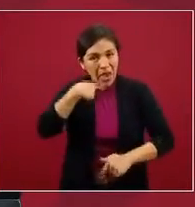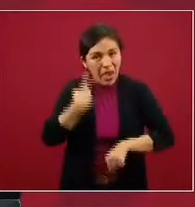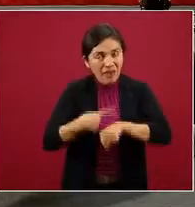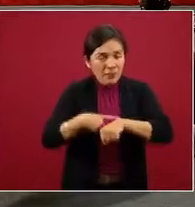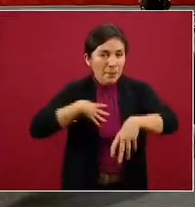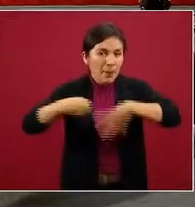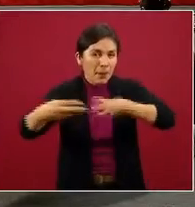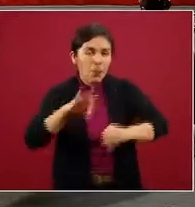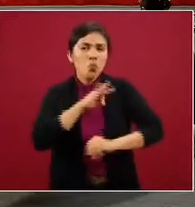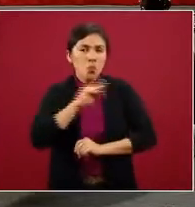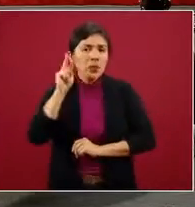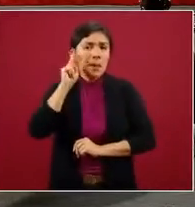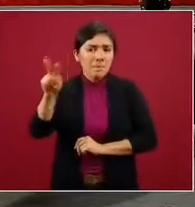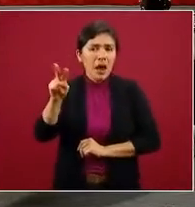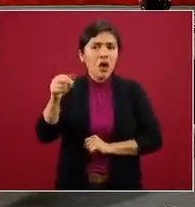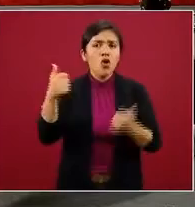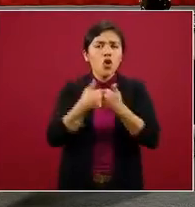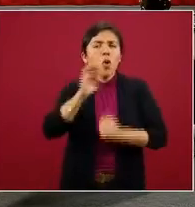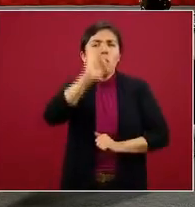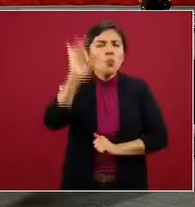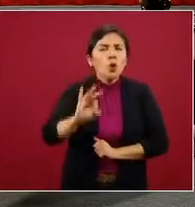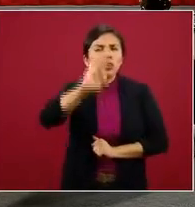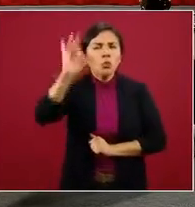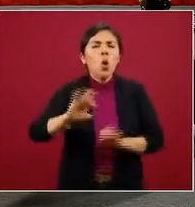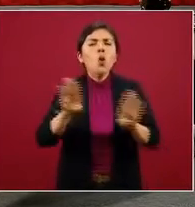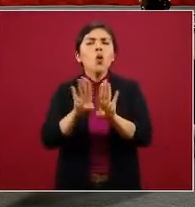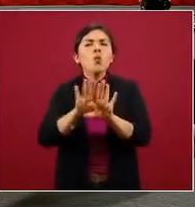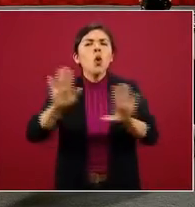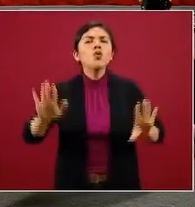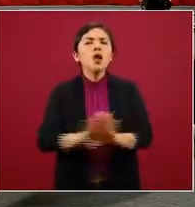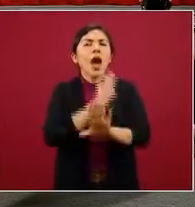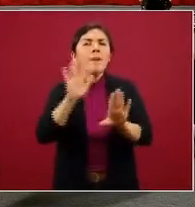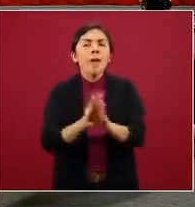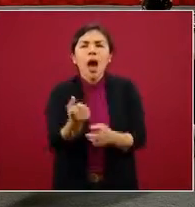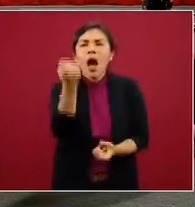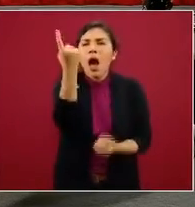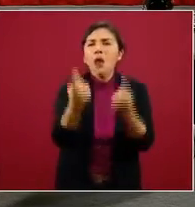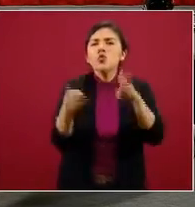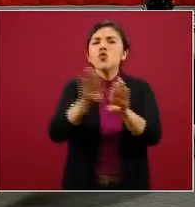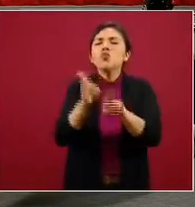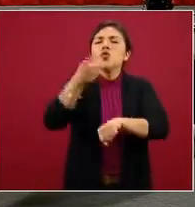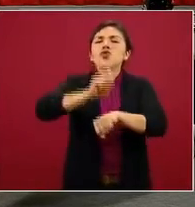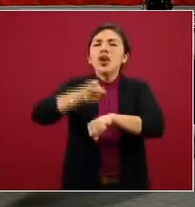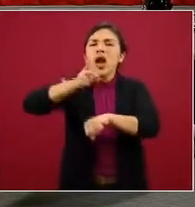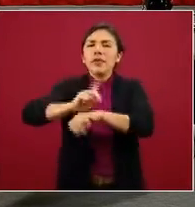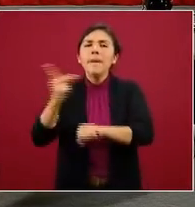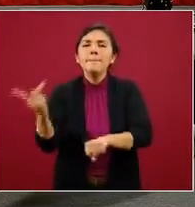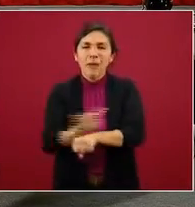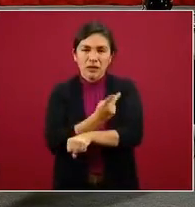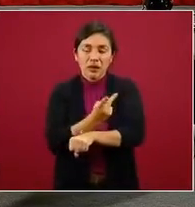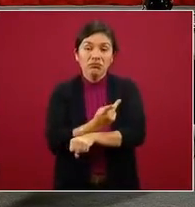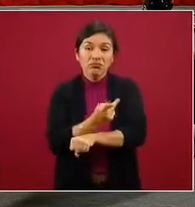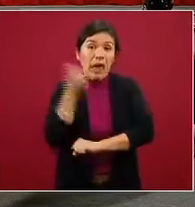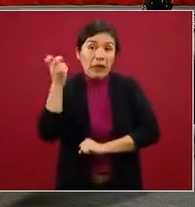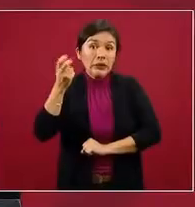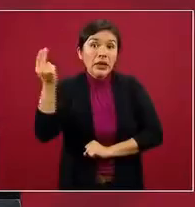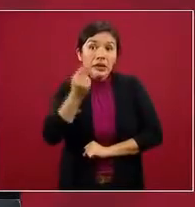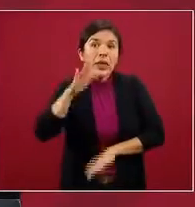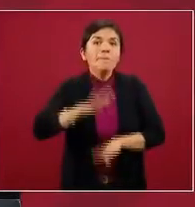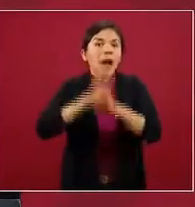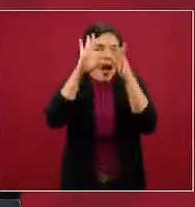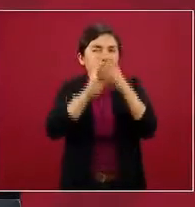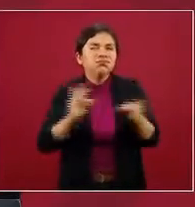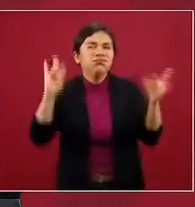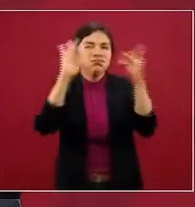lo podemos ver a través de este porcentaje de cambio en los casos que se presentan diariamente. Va a requerir una